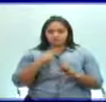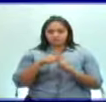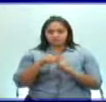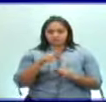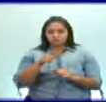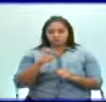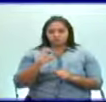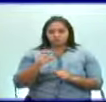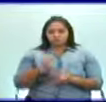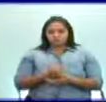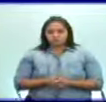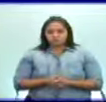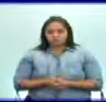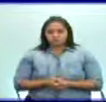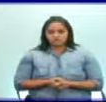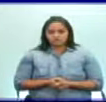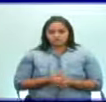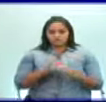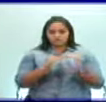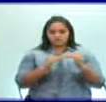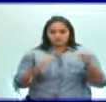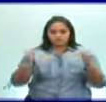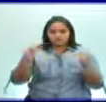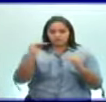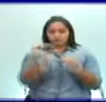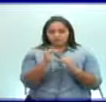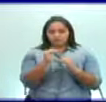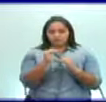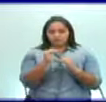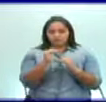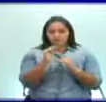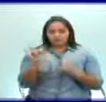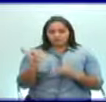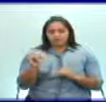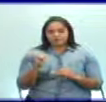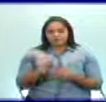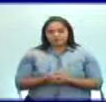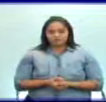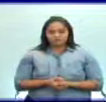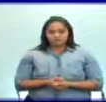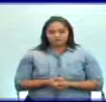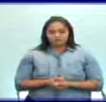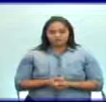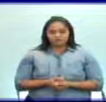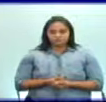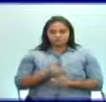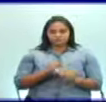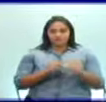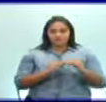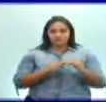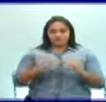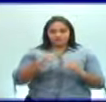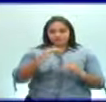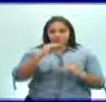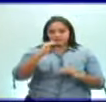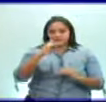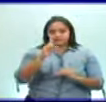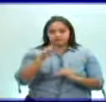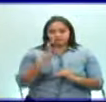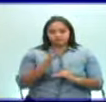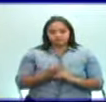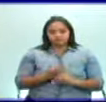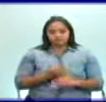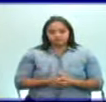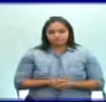C positivo pasaría por encima del eje X, o sea, por el valor en Y, en este caso C. Y el desplazamiento de la misma forma.